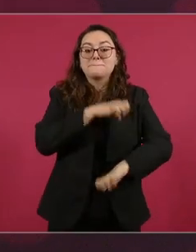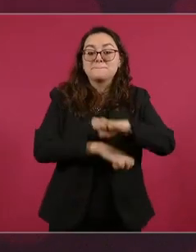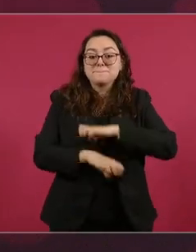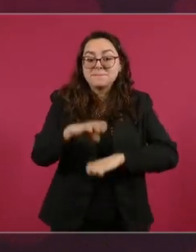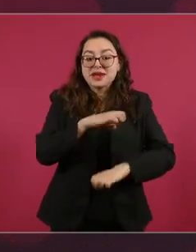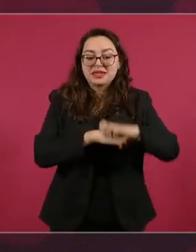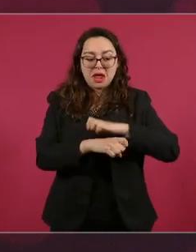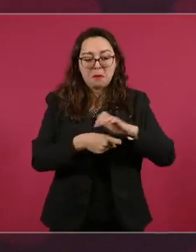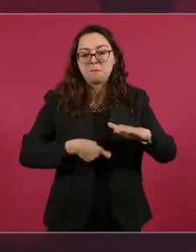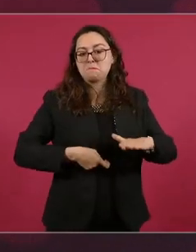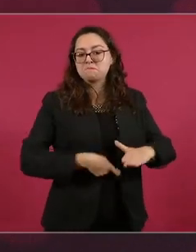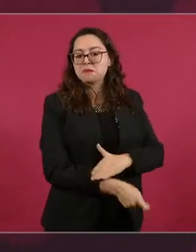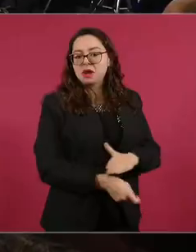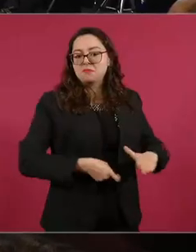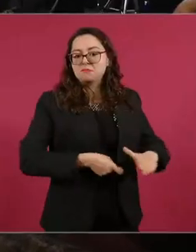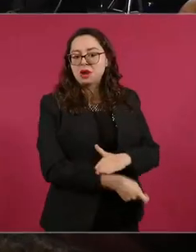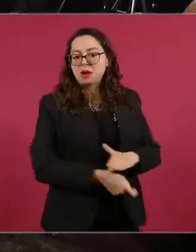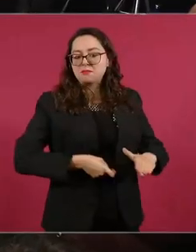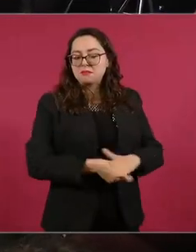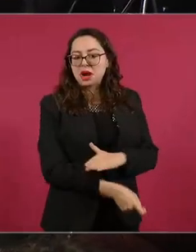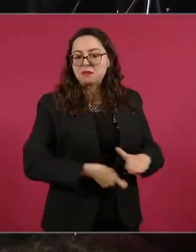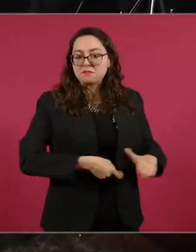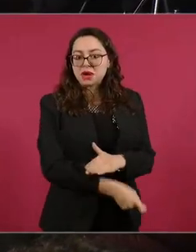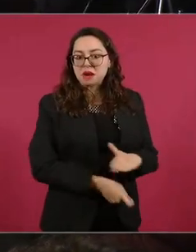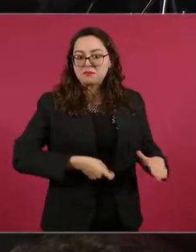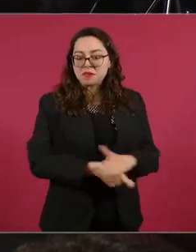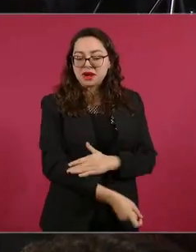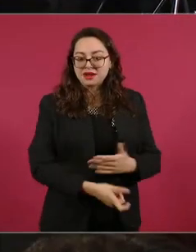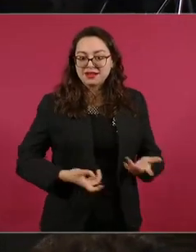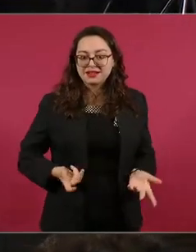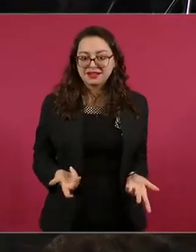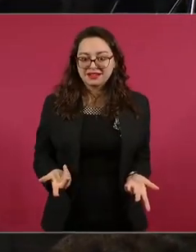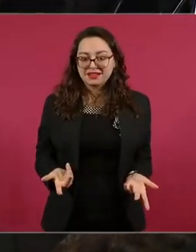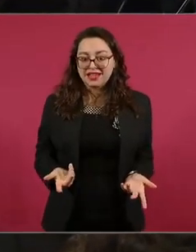Estos que se manifestaron ahora, ¿no?,